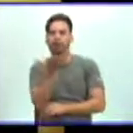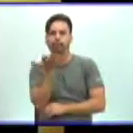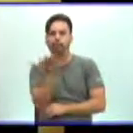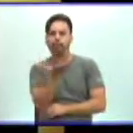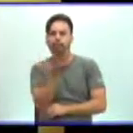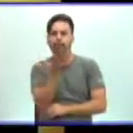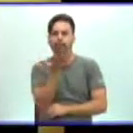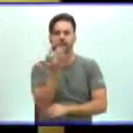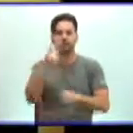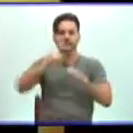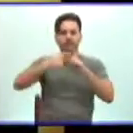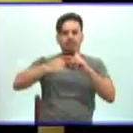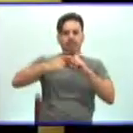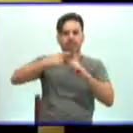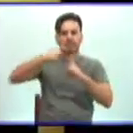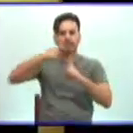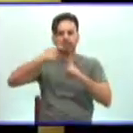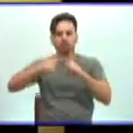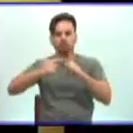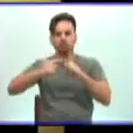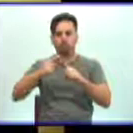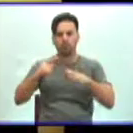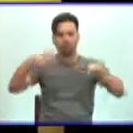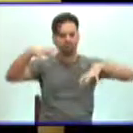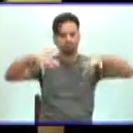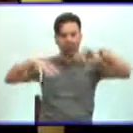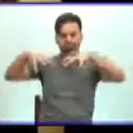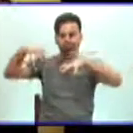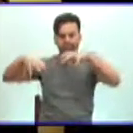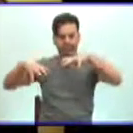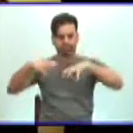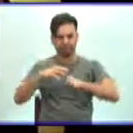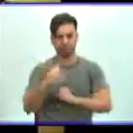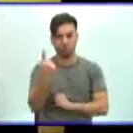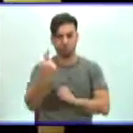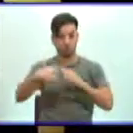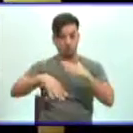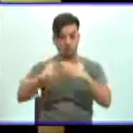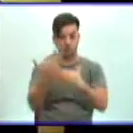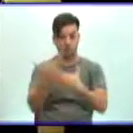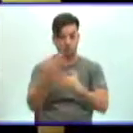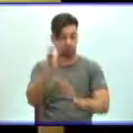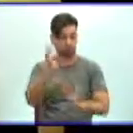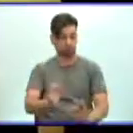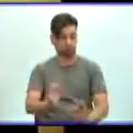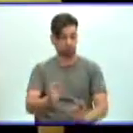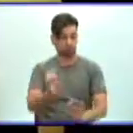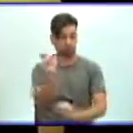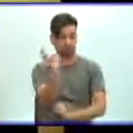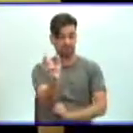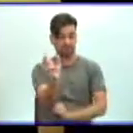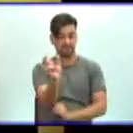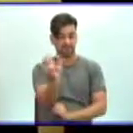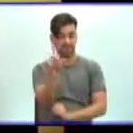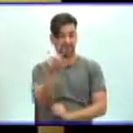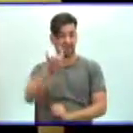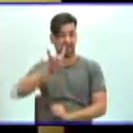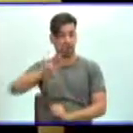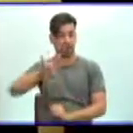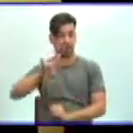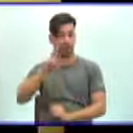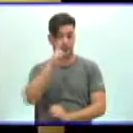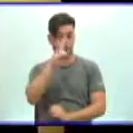un día determinado. En este caso se refería al pasado 19 de noviembre de 2020. Por